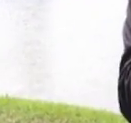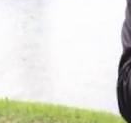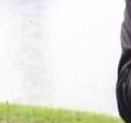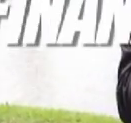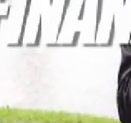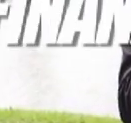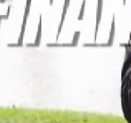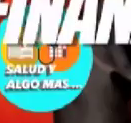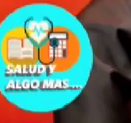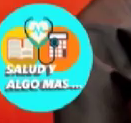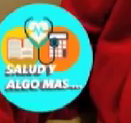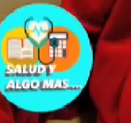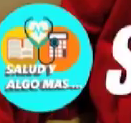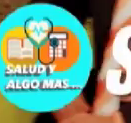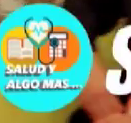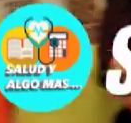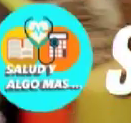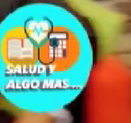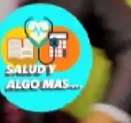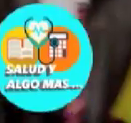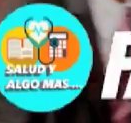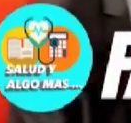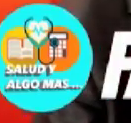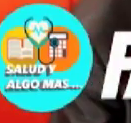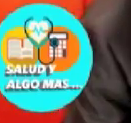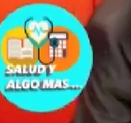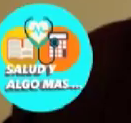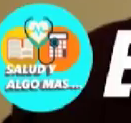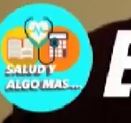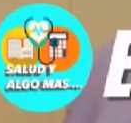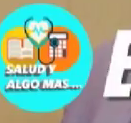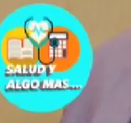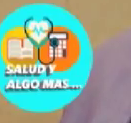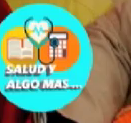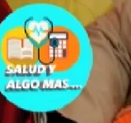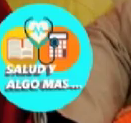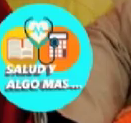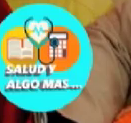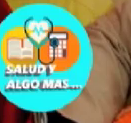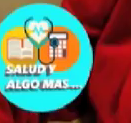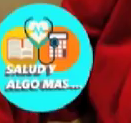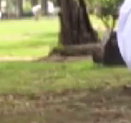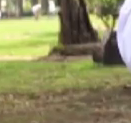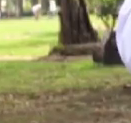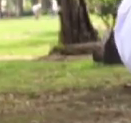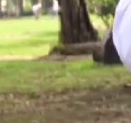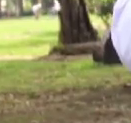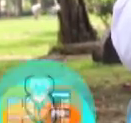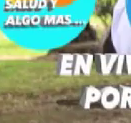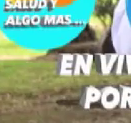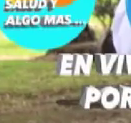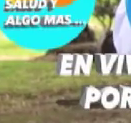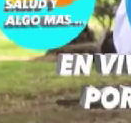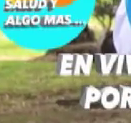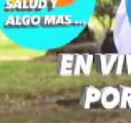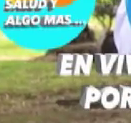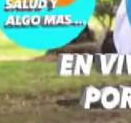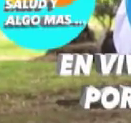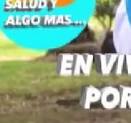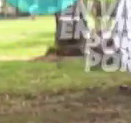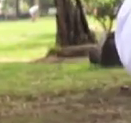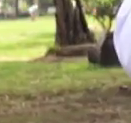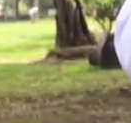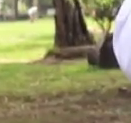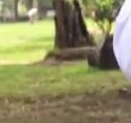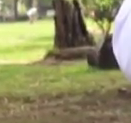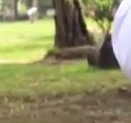hablamos sobre finanzas, salud, familia y educación. Recuerde, lo esperamos en Extra TV en su